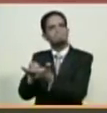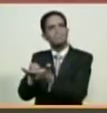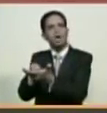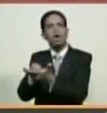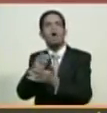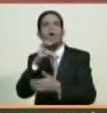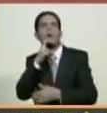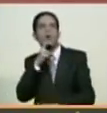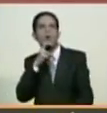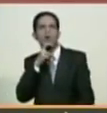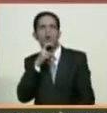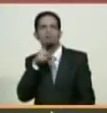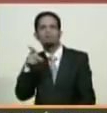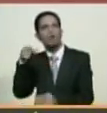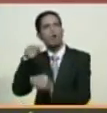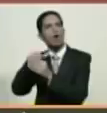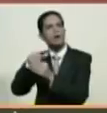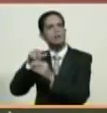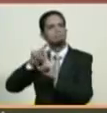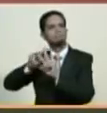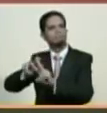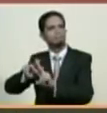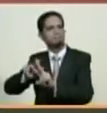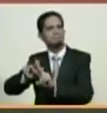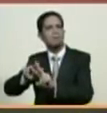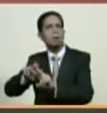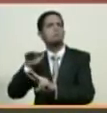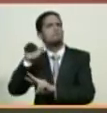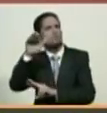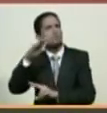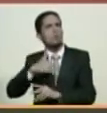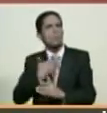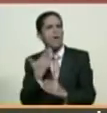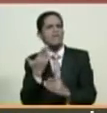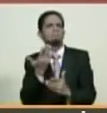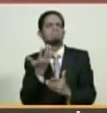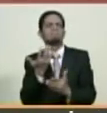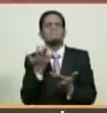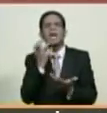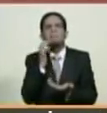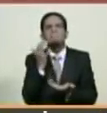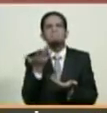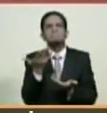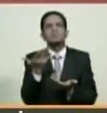sus ahorros, para que después pueda comprar bienes, para que si necesita en algún momento